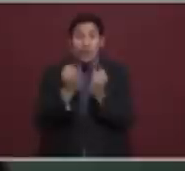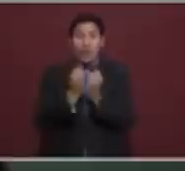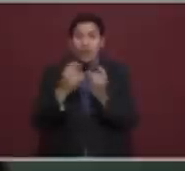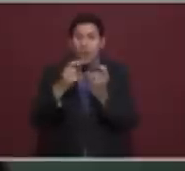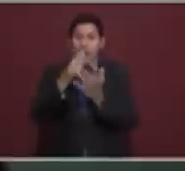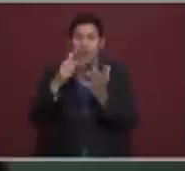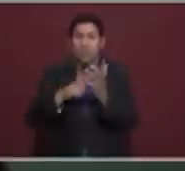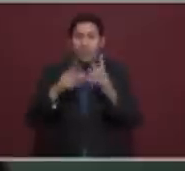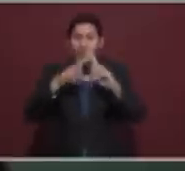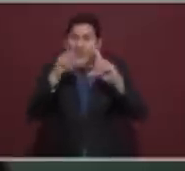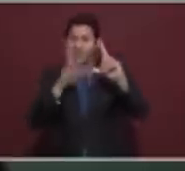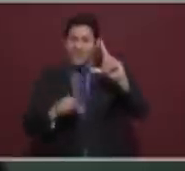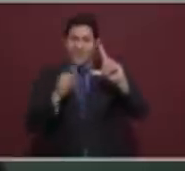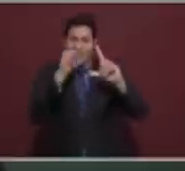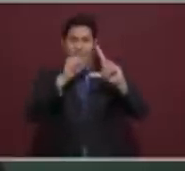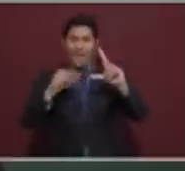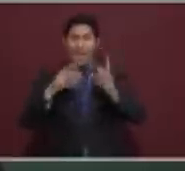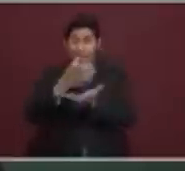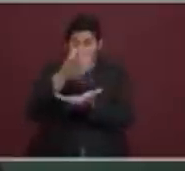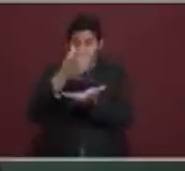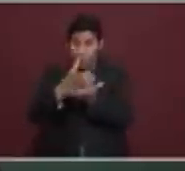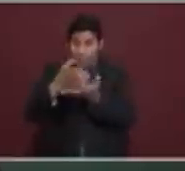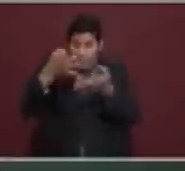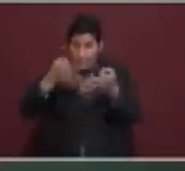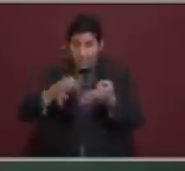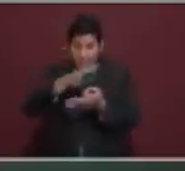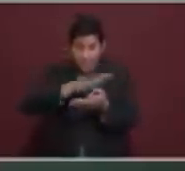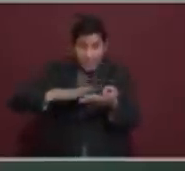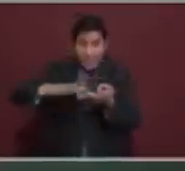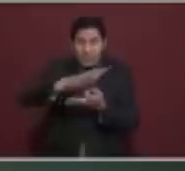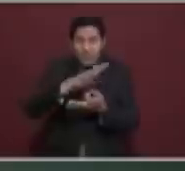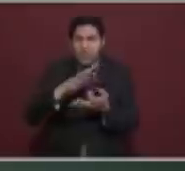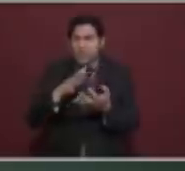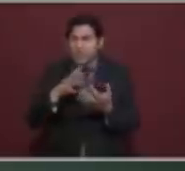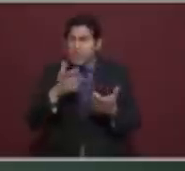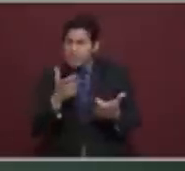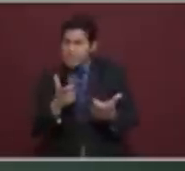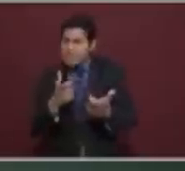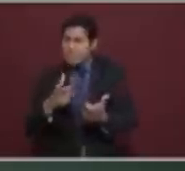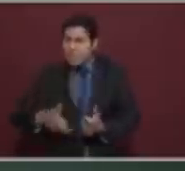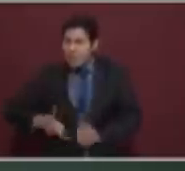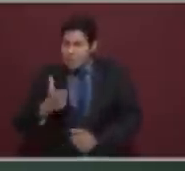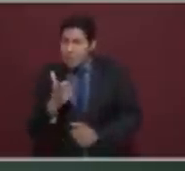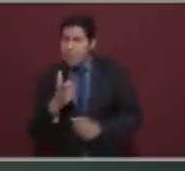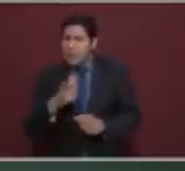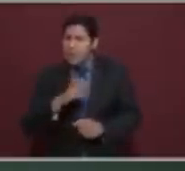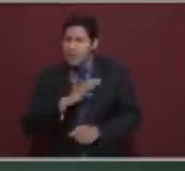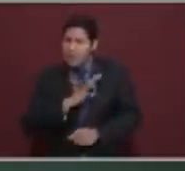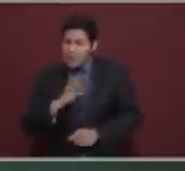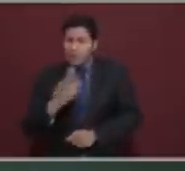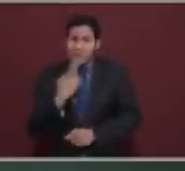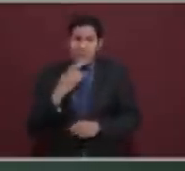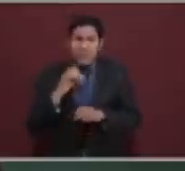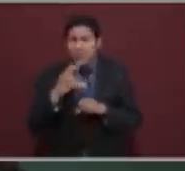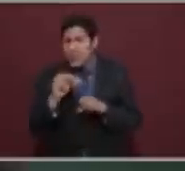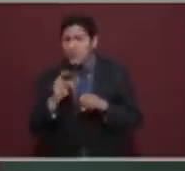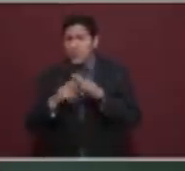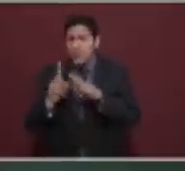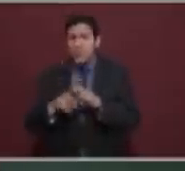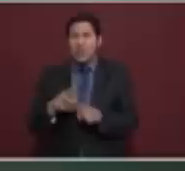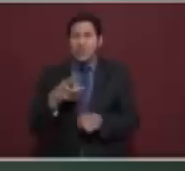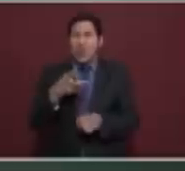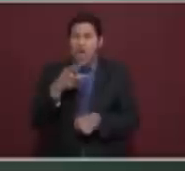urbanas yo me reservaría este tema para que lo tengamos